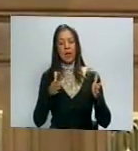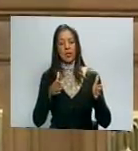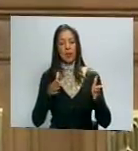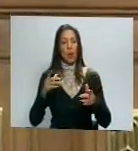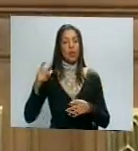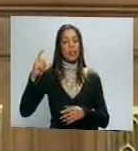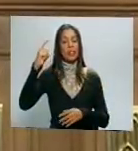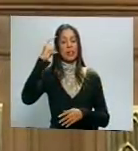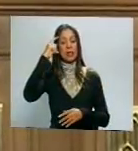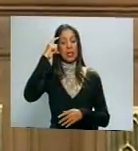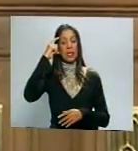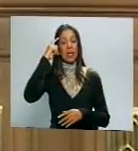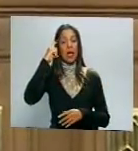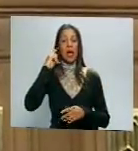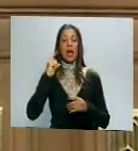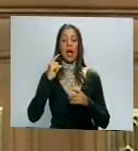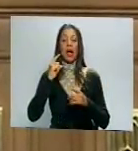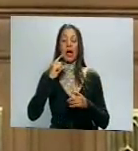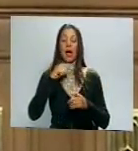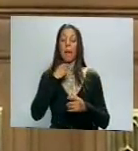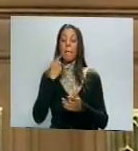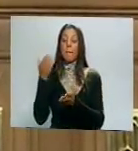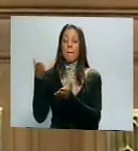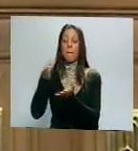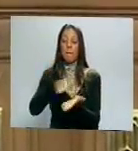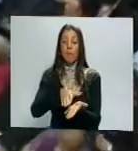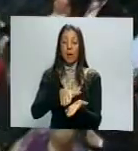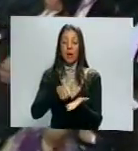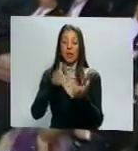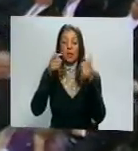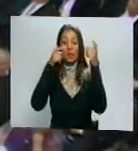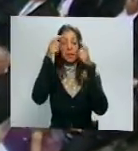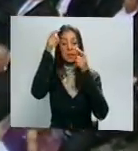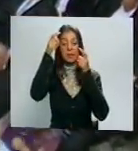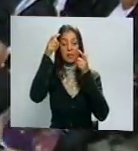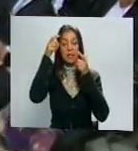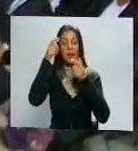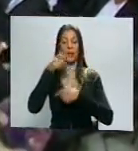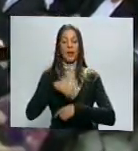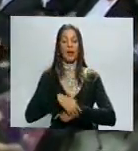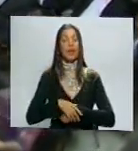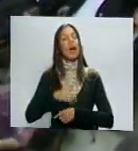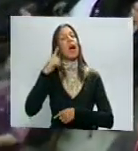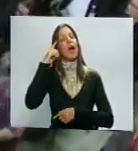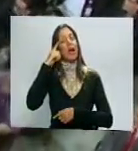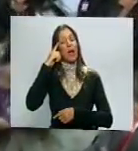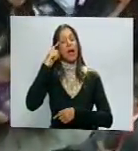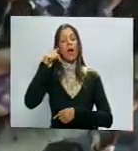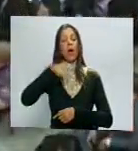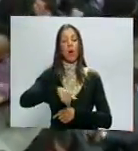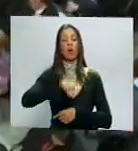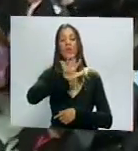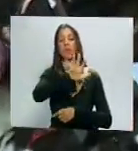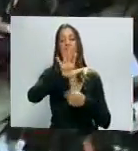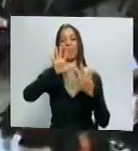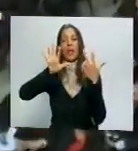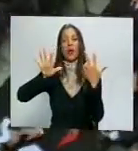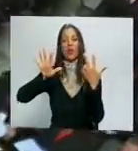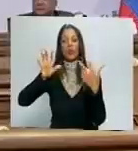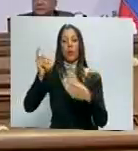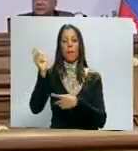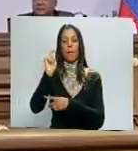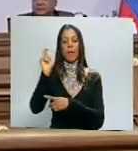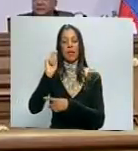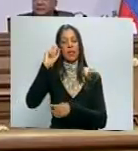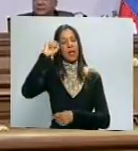fecha del aniversario de la partida de nuestro comandante Hugo Chávez. Se están cumpliendo 58 meses